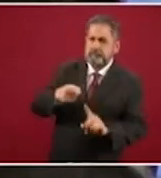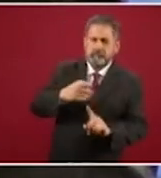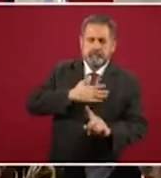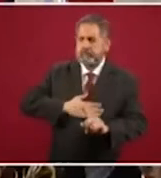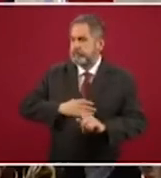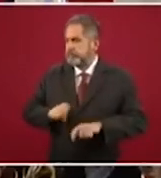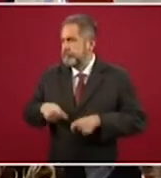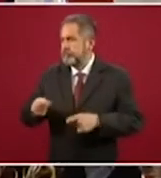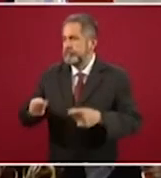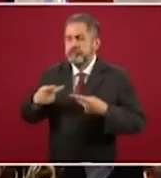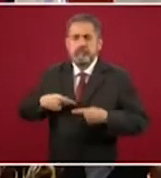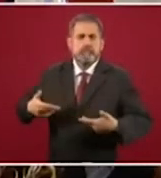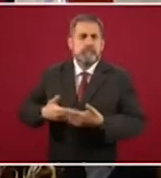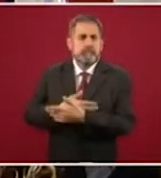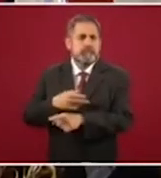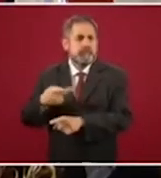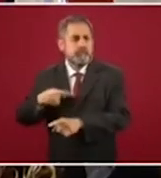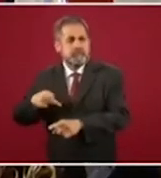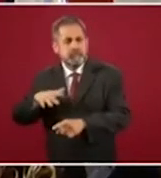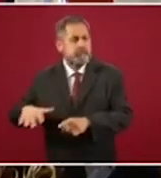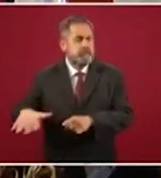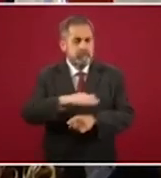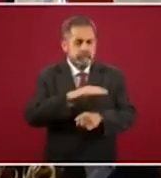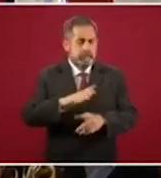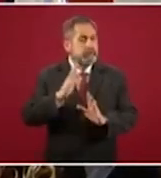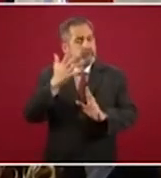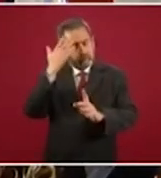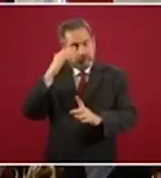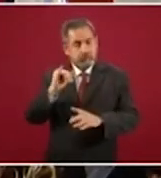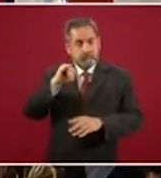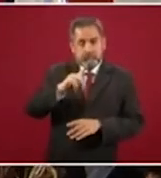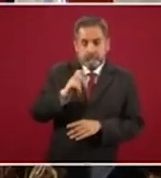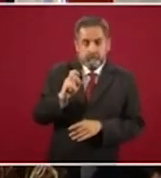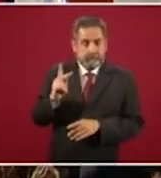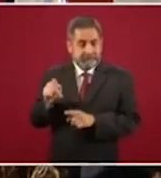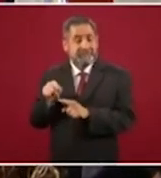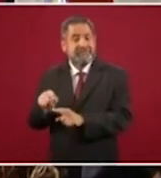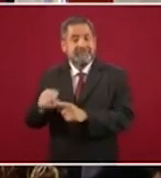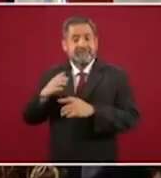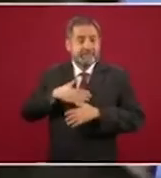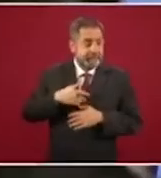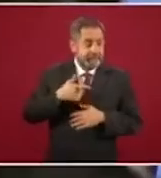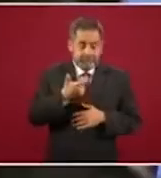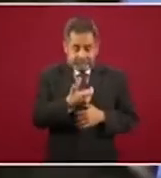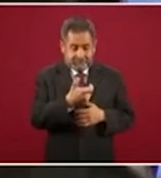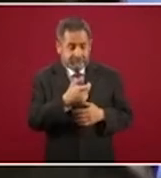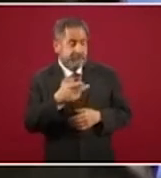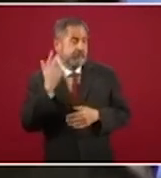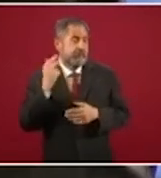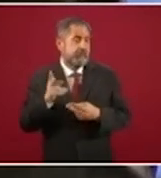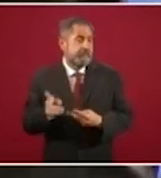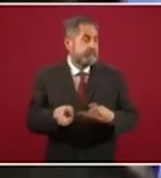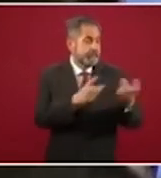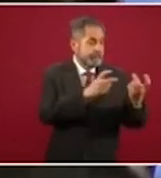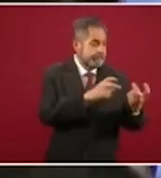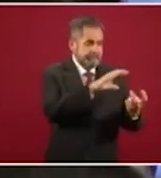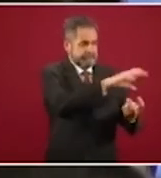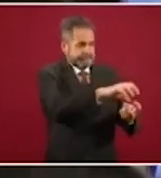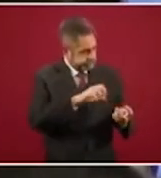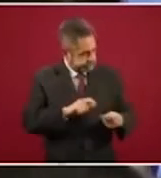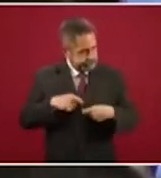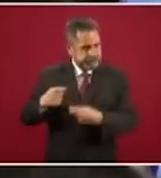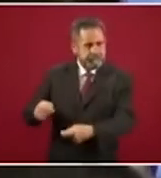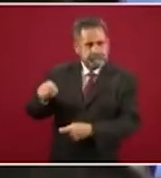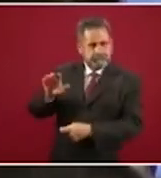causas sociales. Como ustedes saben, la misión y el objetivo del instituto es devolver al pueblo lo que es del pueblo, devolver al pueblo lo